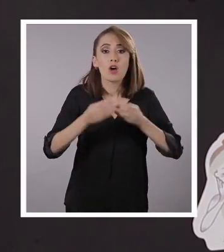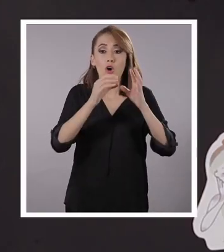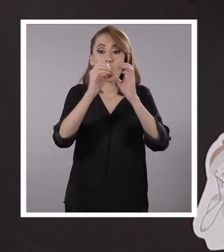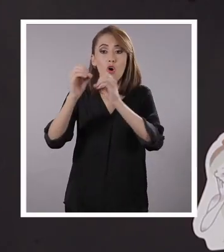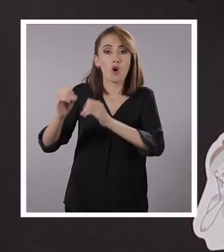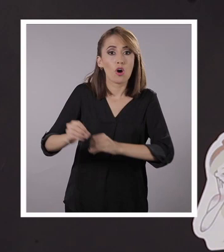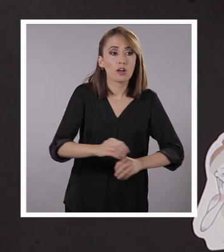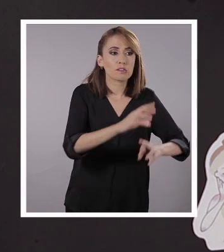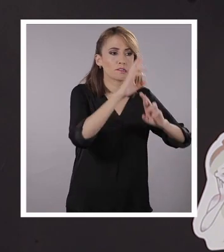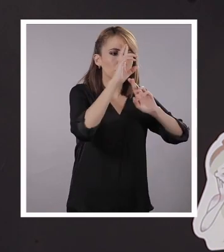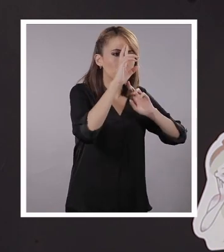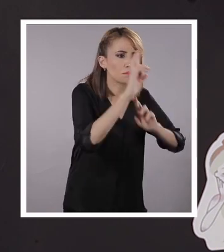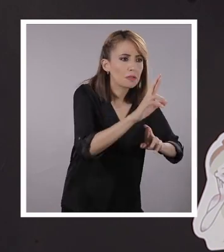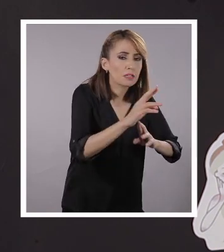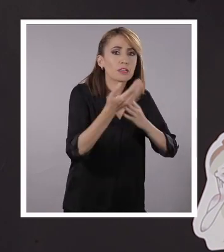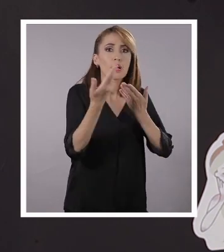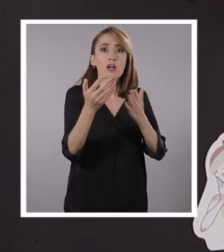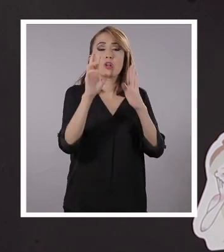los